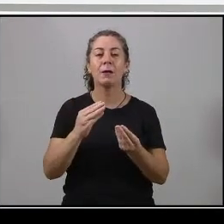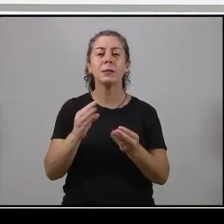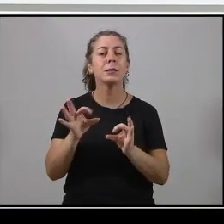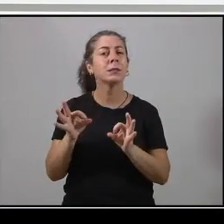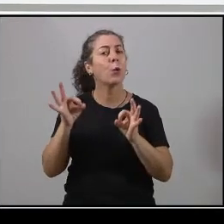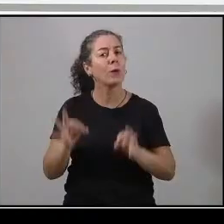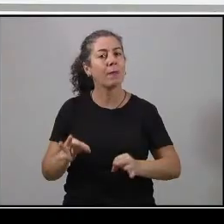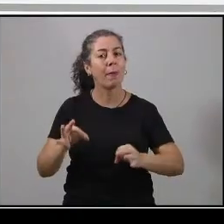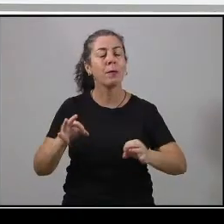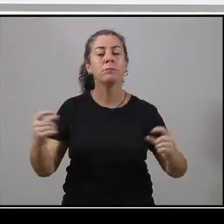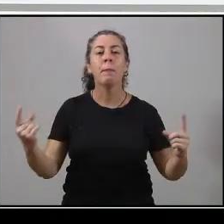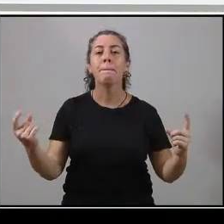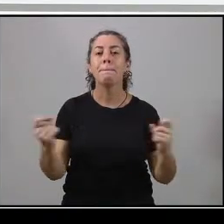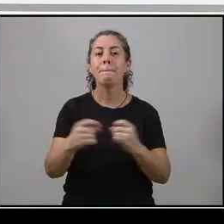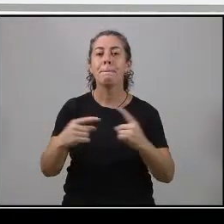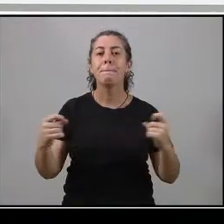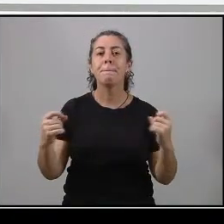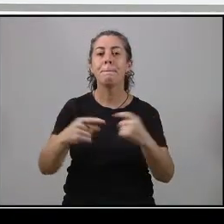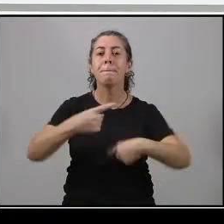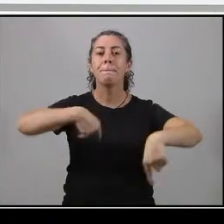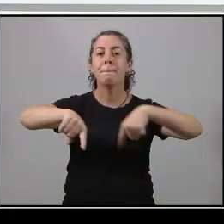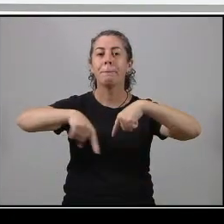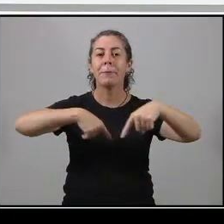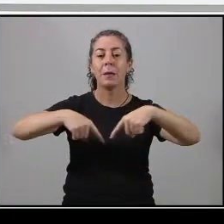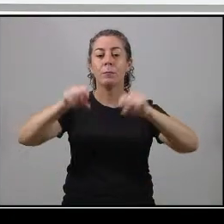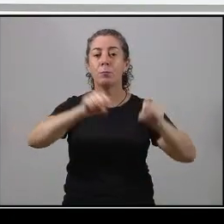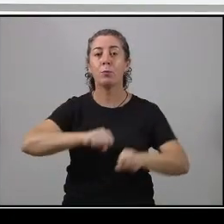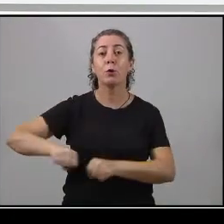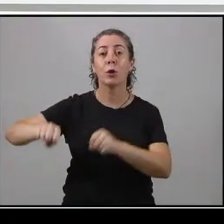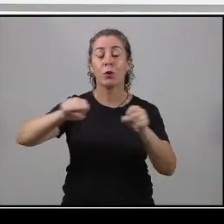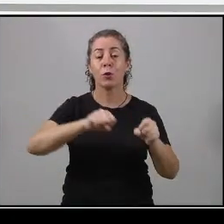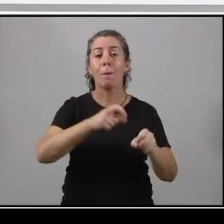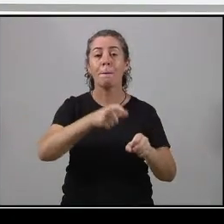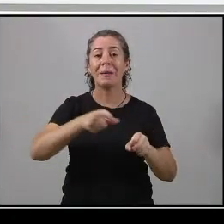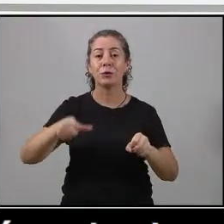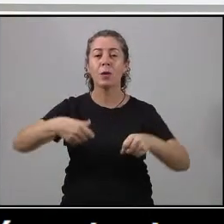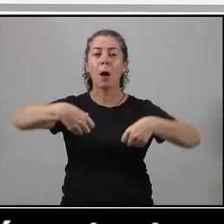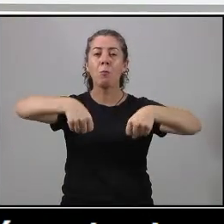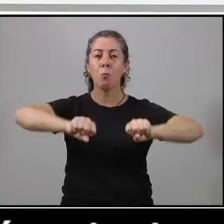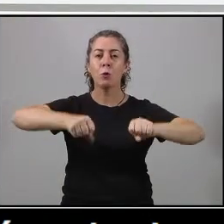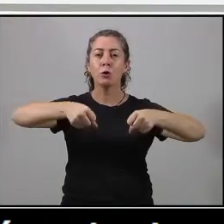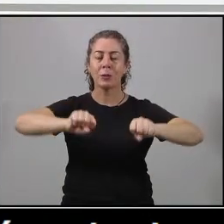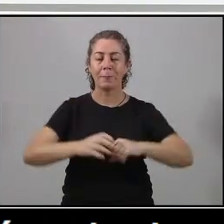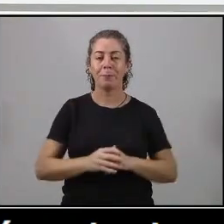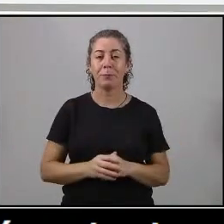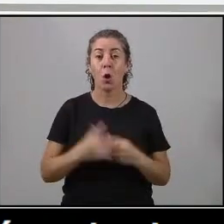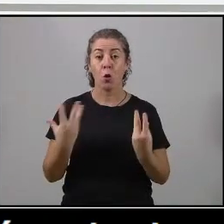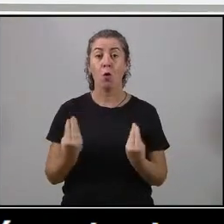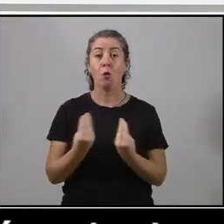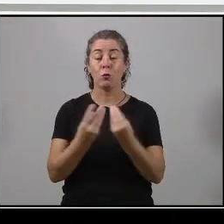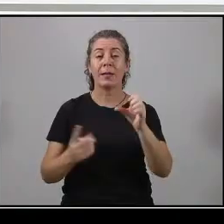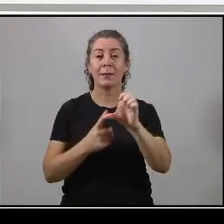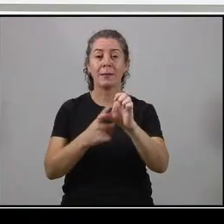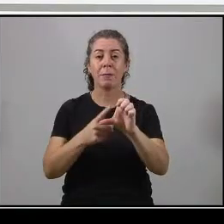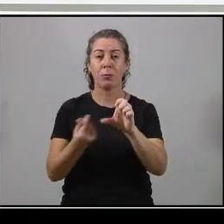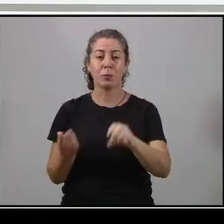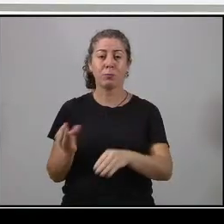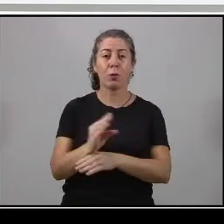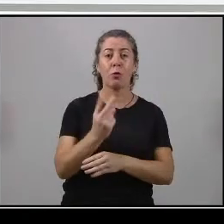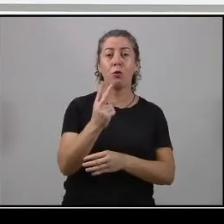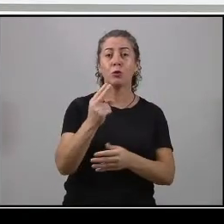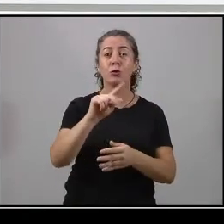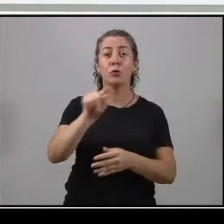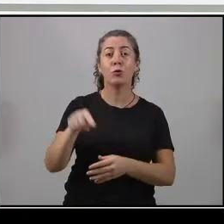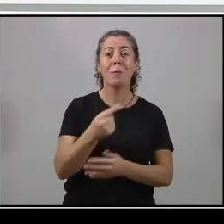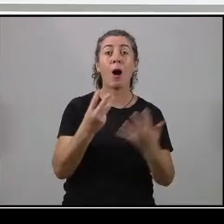que viene a reforzar la protección de los motoristas. La Junta de Extremadura va a invertir